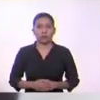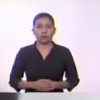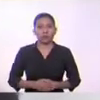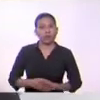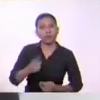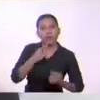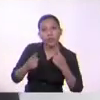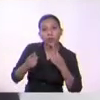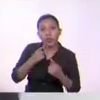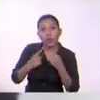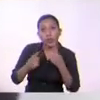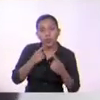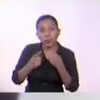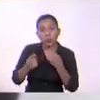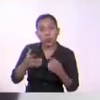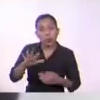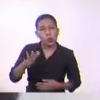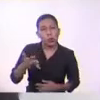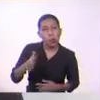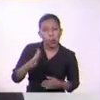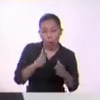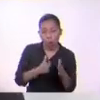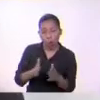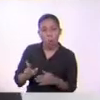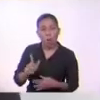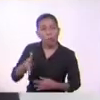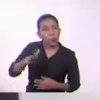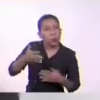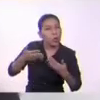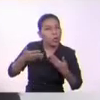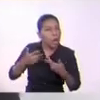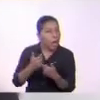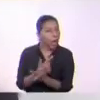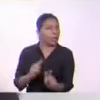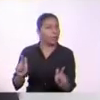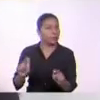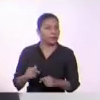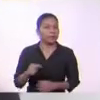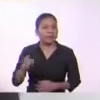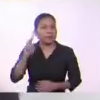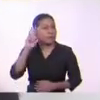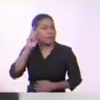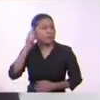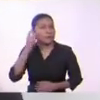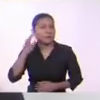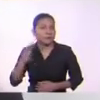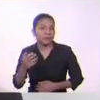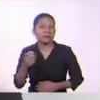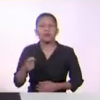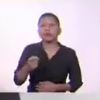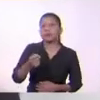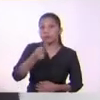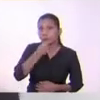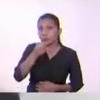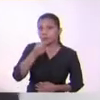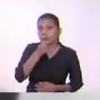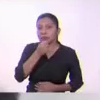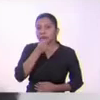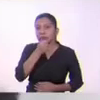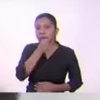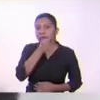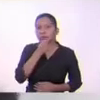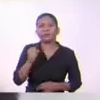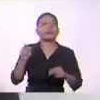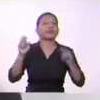semiestructurada o semilibre. Este tipo de entrevistas busca obtener información sobre un tema en